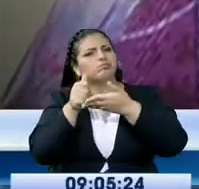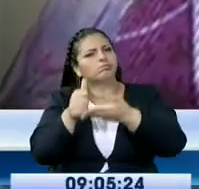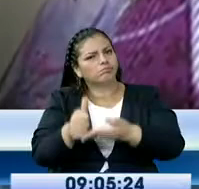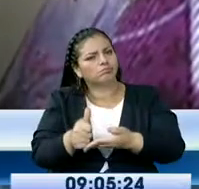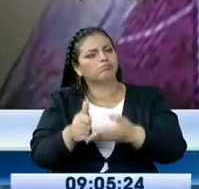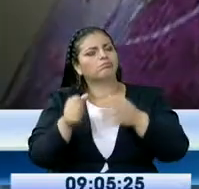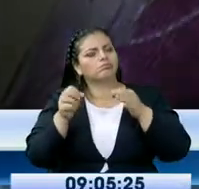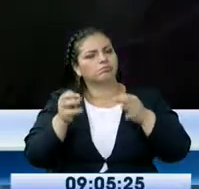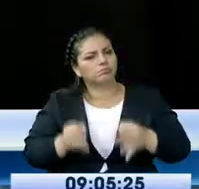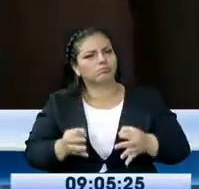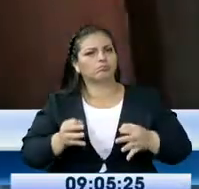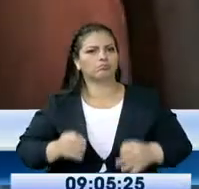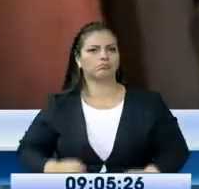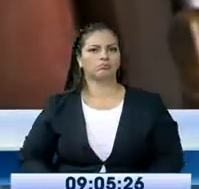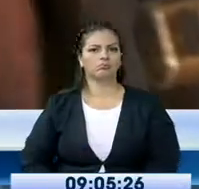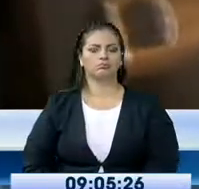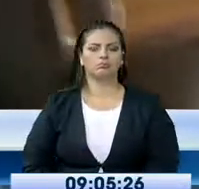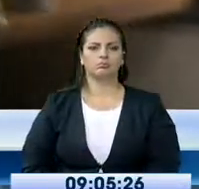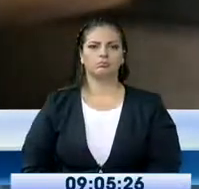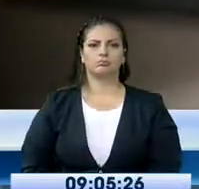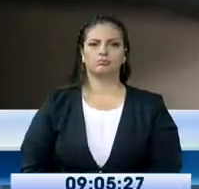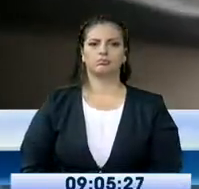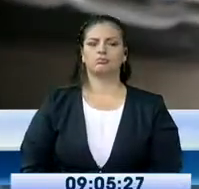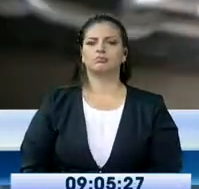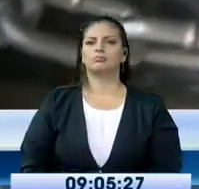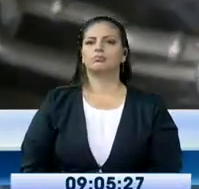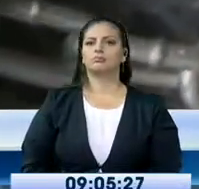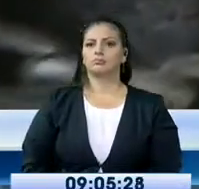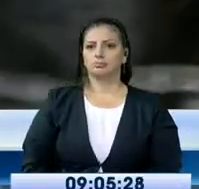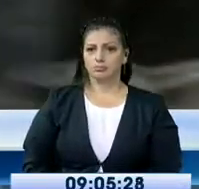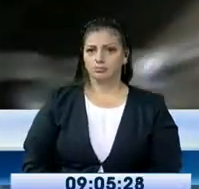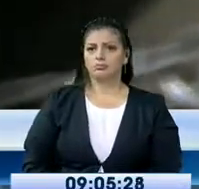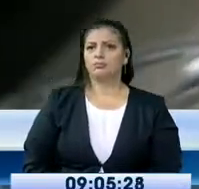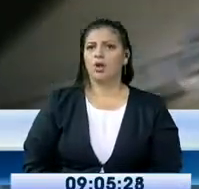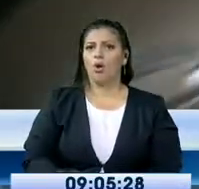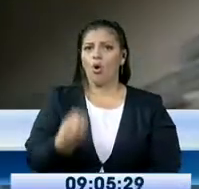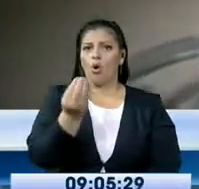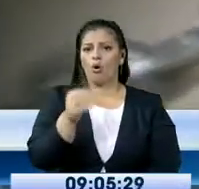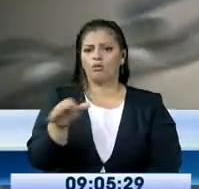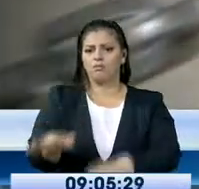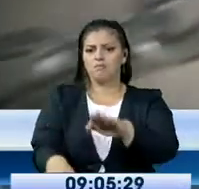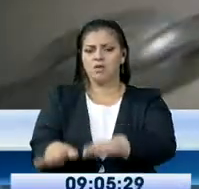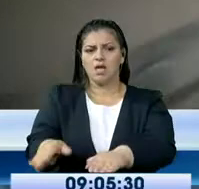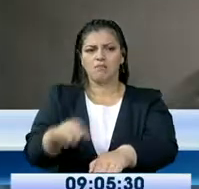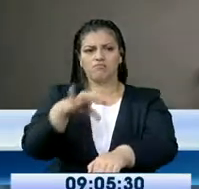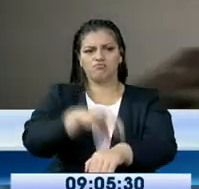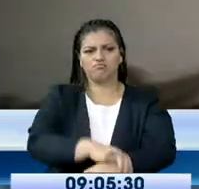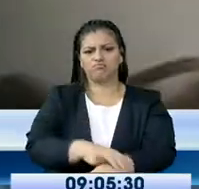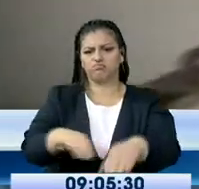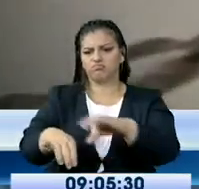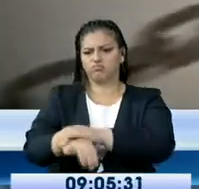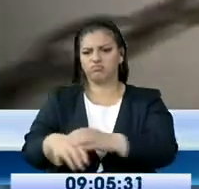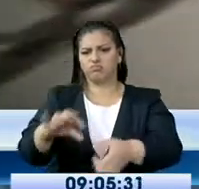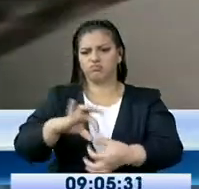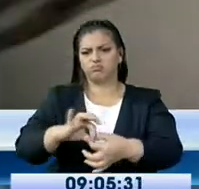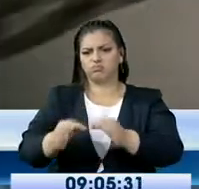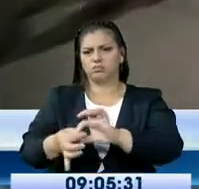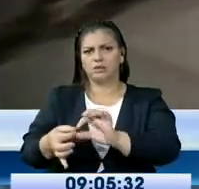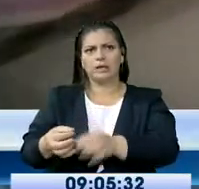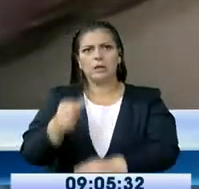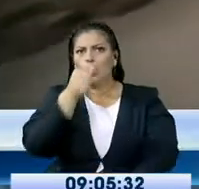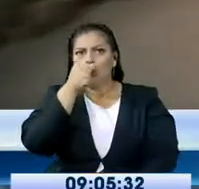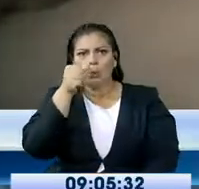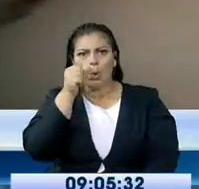me lo van a sacar de ahí. Él ya cumplió 15 días encadenado y sin consumir. Esta es la historia de otra